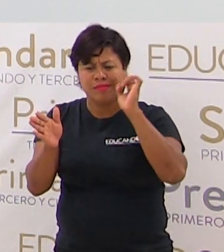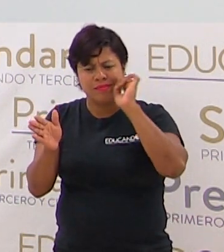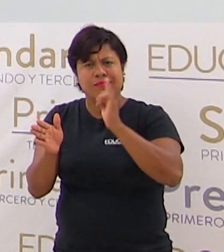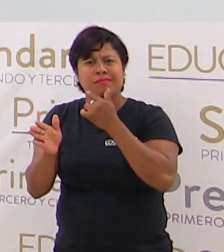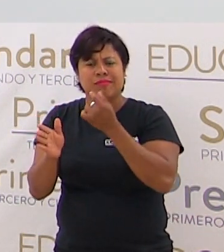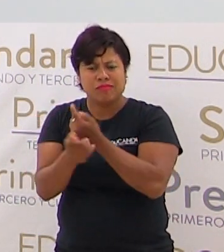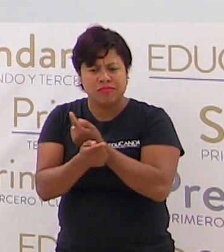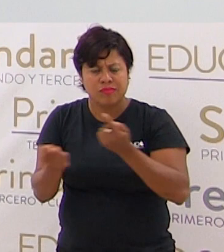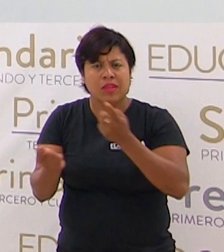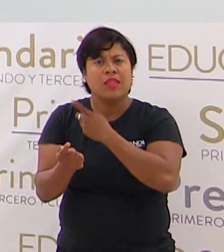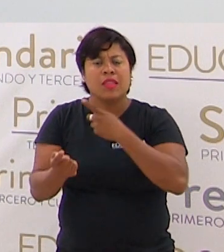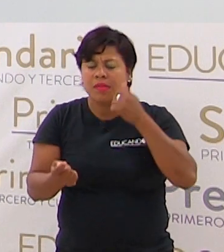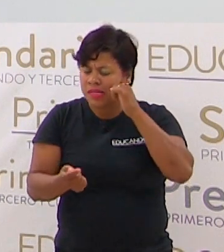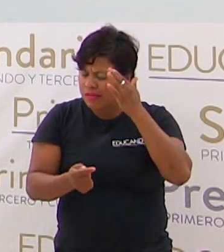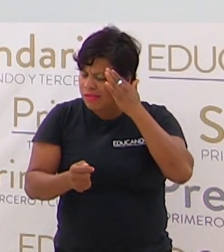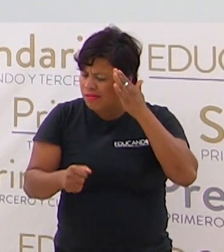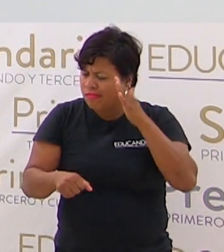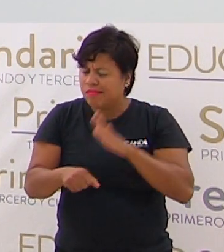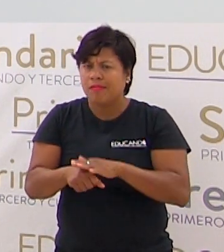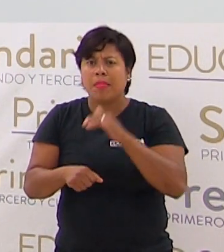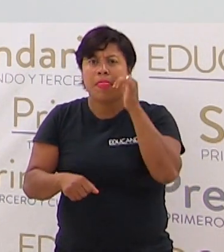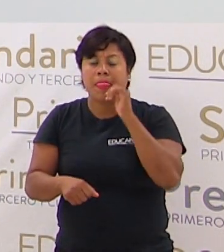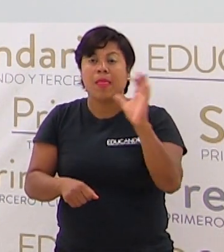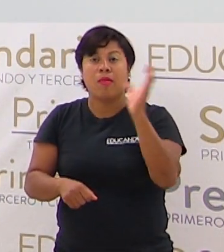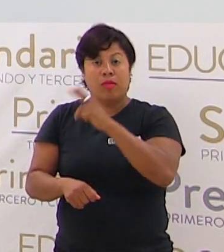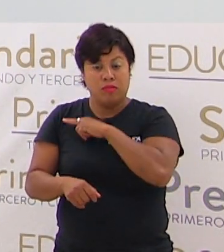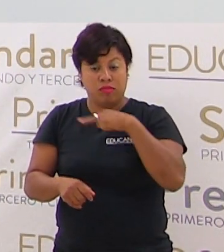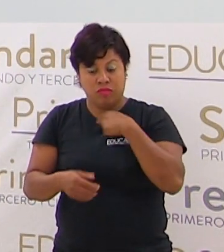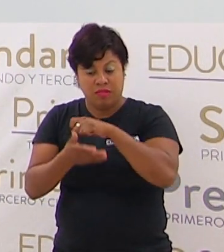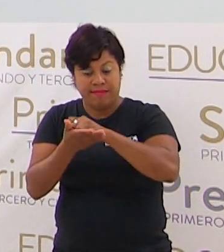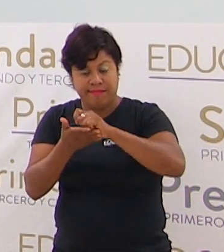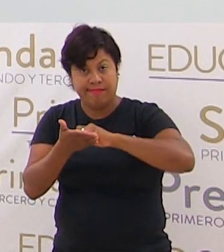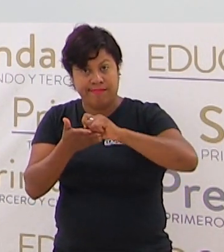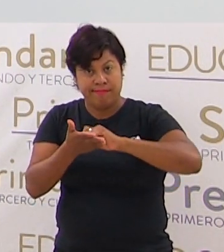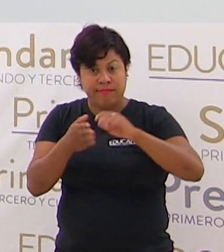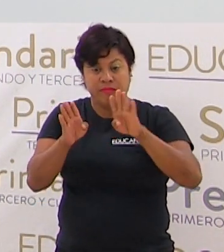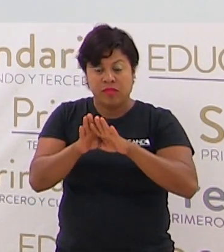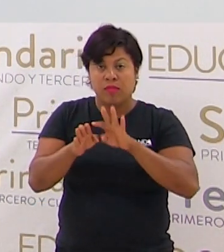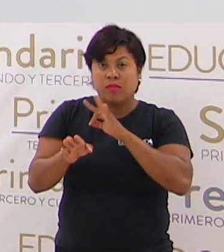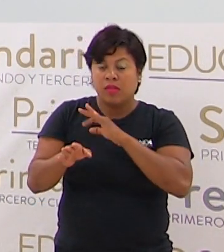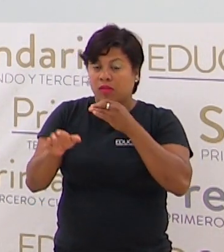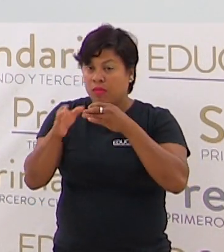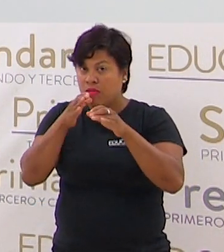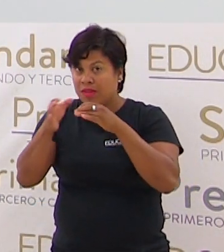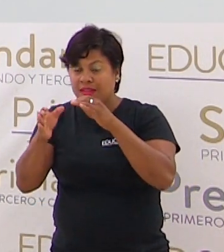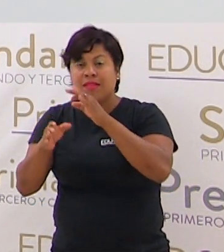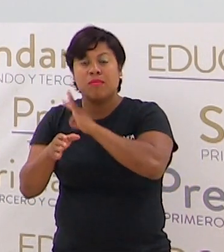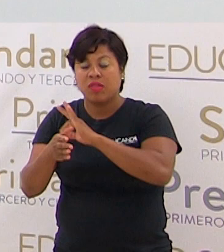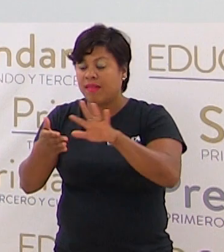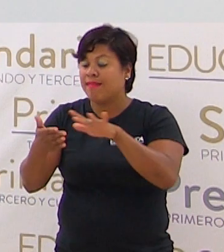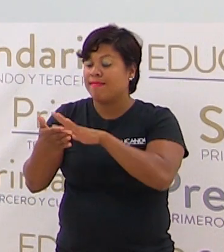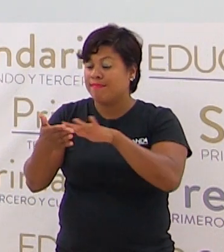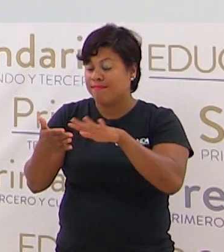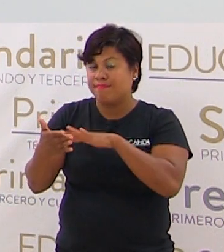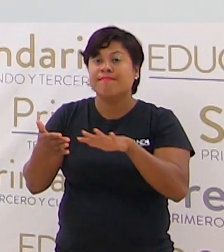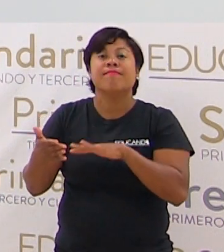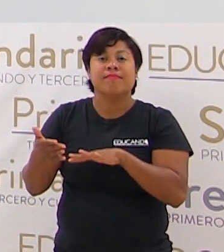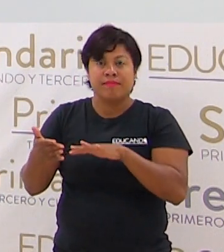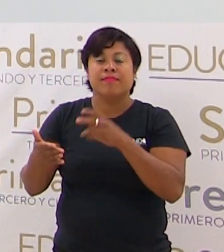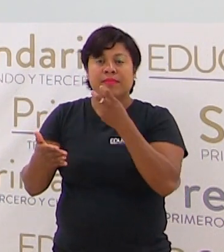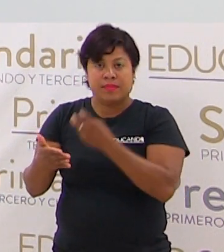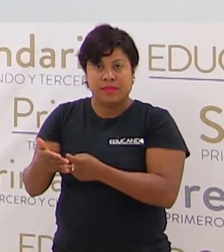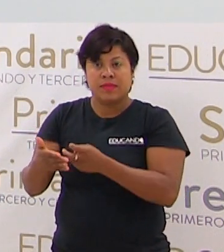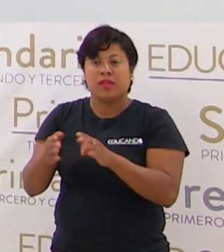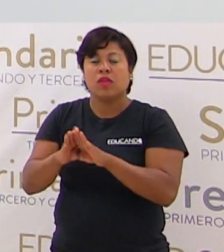y niñas, tenemos que tomar muy en cuenta al momento que estemos escribiendo y tratando de comunicar o de leer